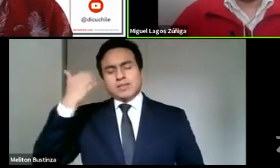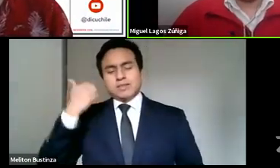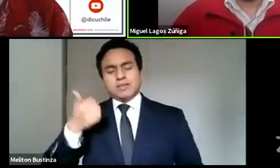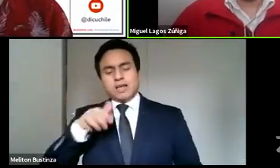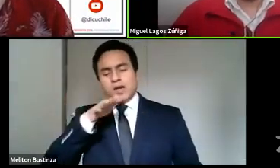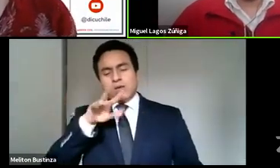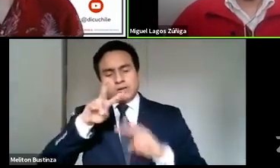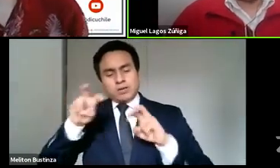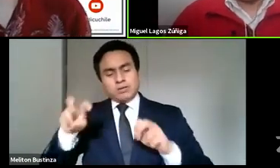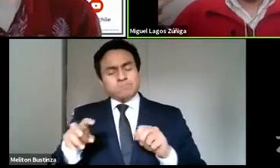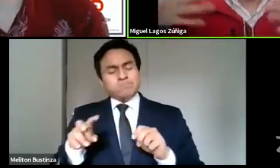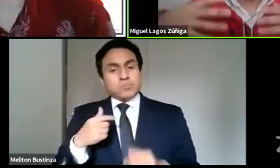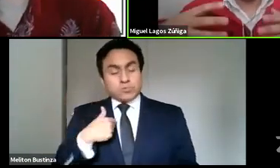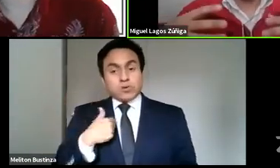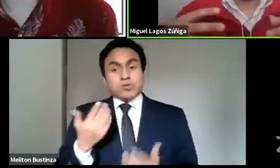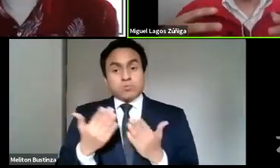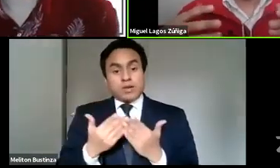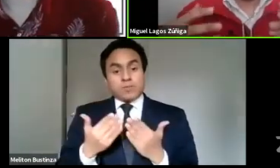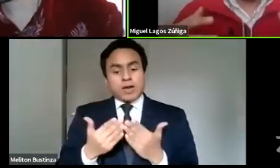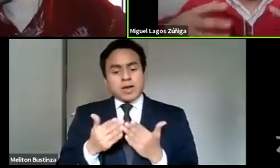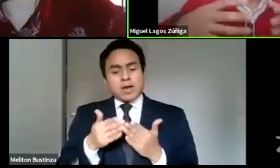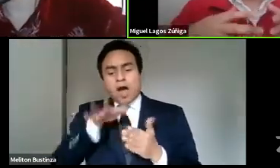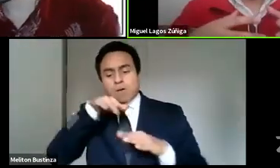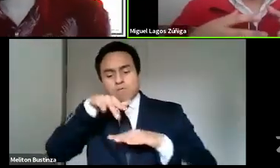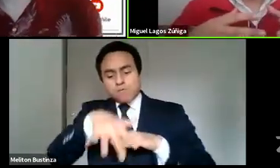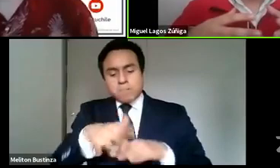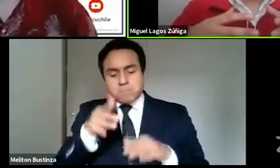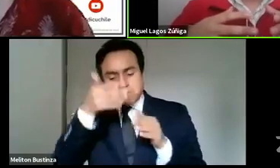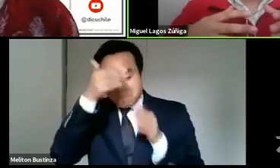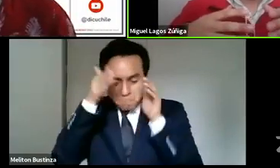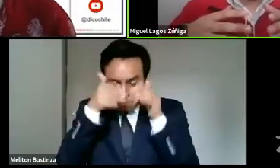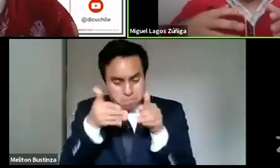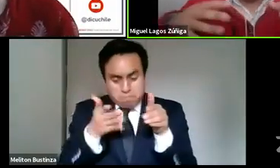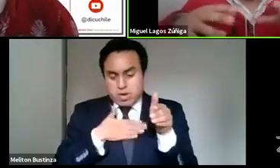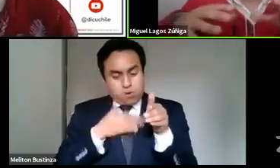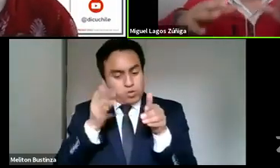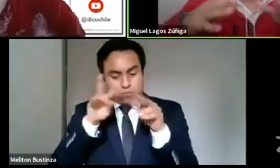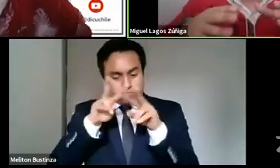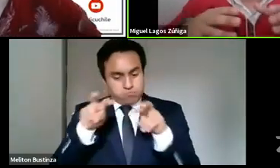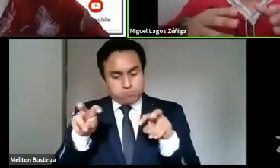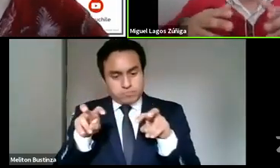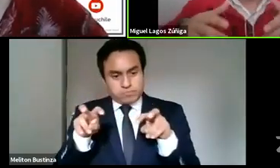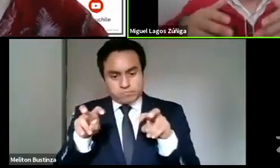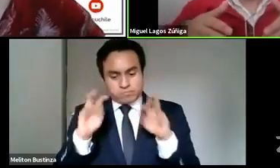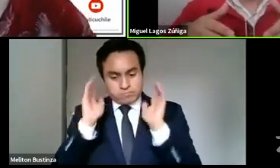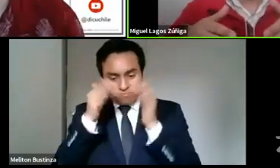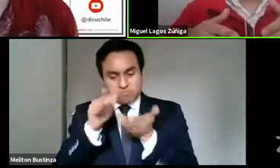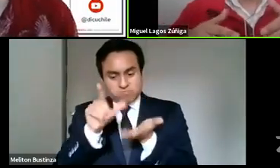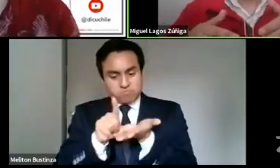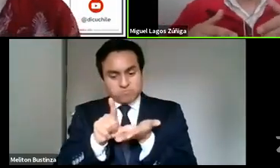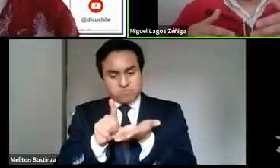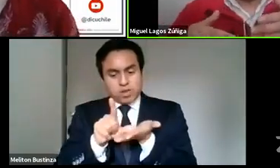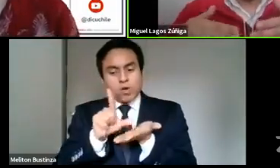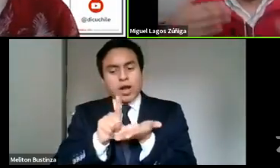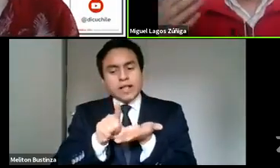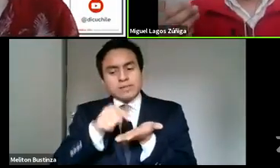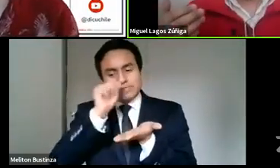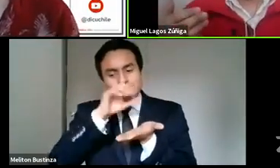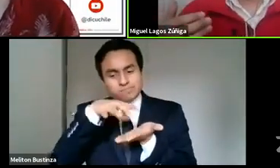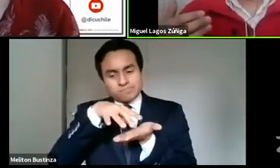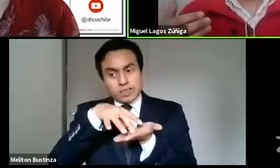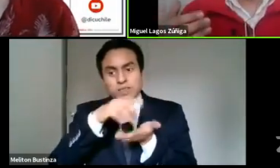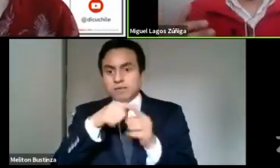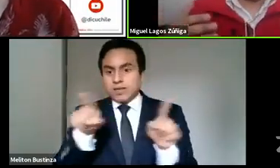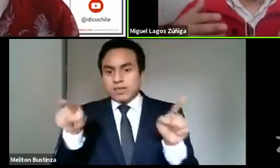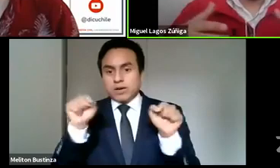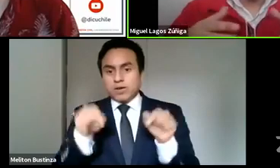es que yo estudiaba mi cuenca, aprendí de mi cuenca, y todo queda acá, en el conocimiento local. Y lo que se ve ahora es,